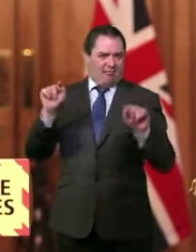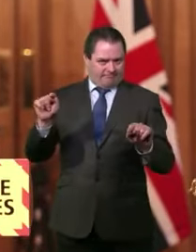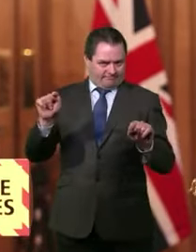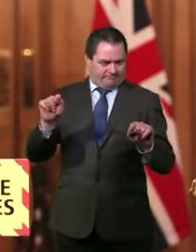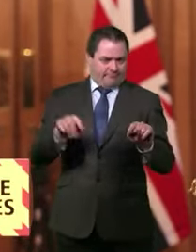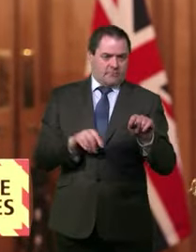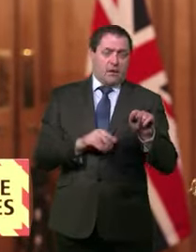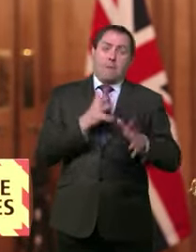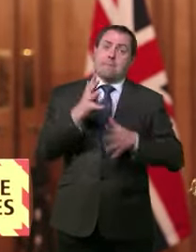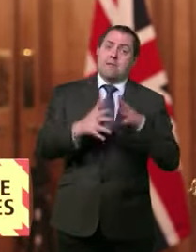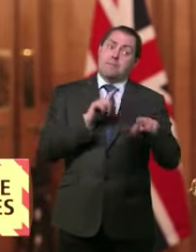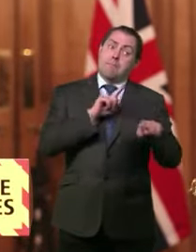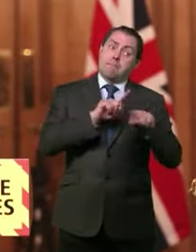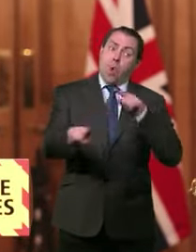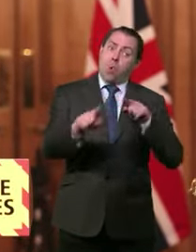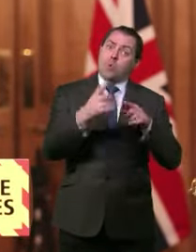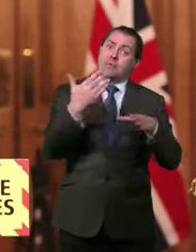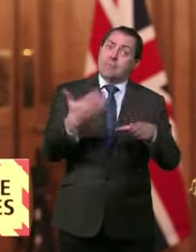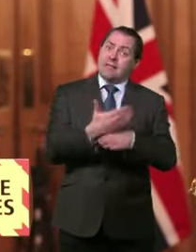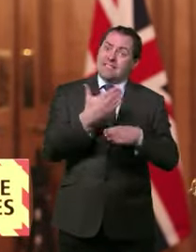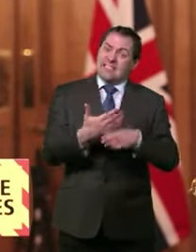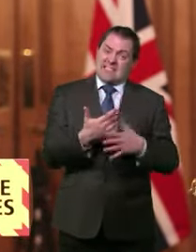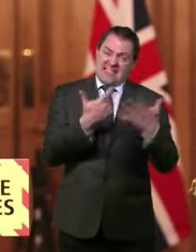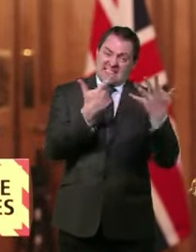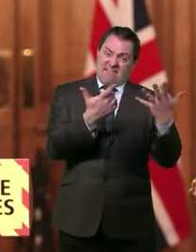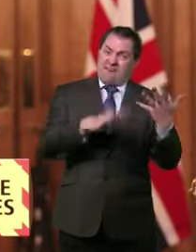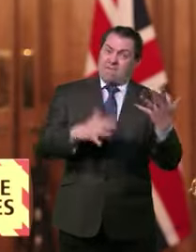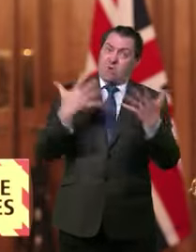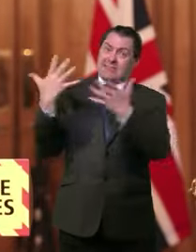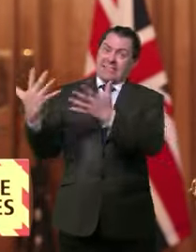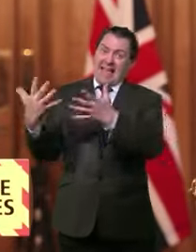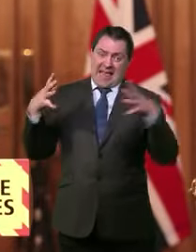sin no verán ningún aumento de impuestos